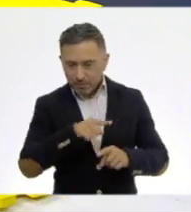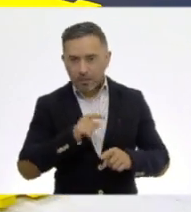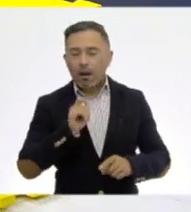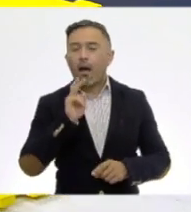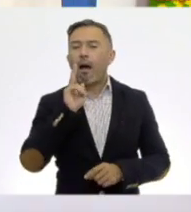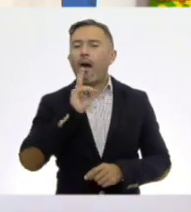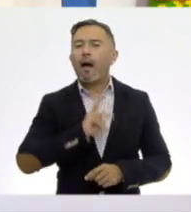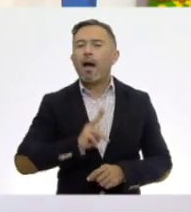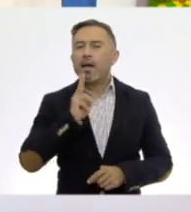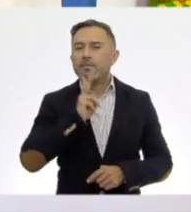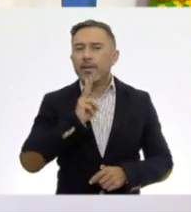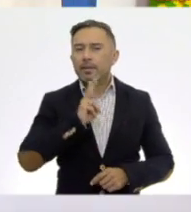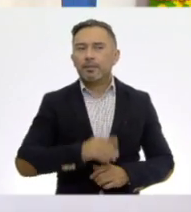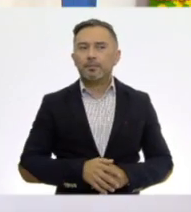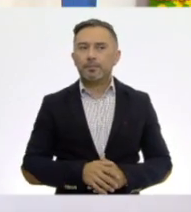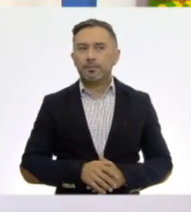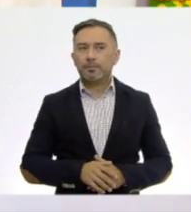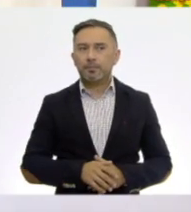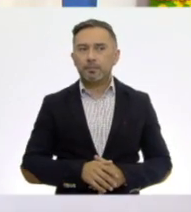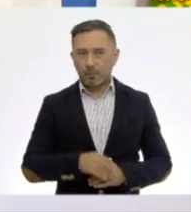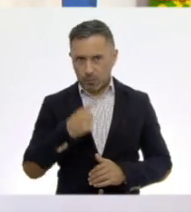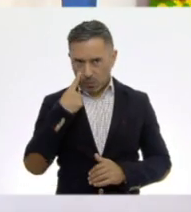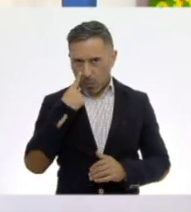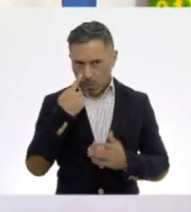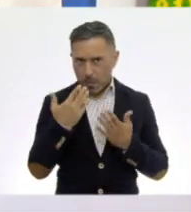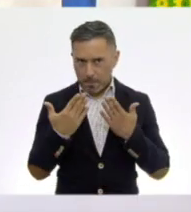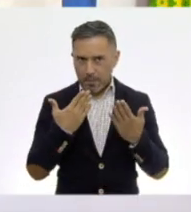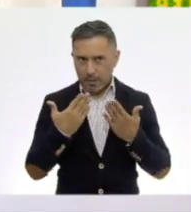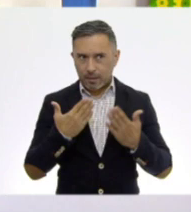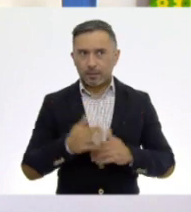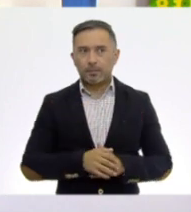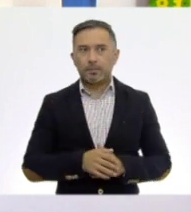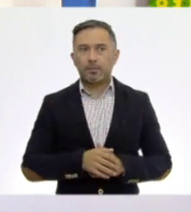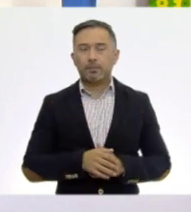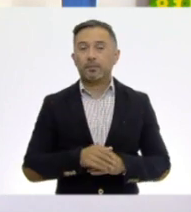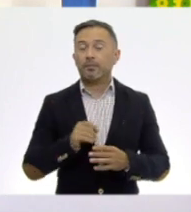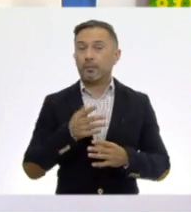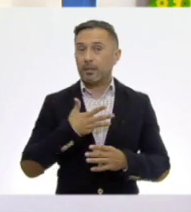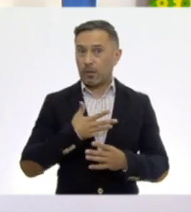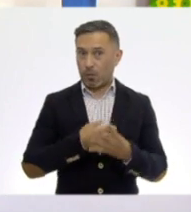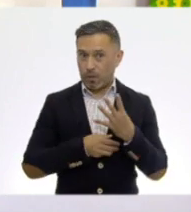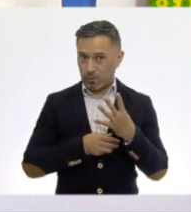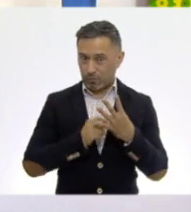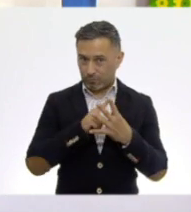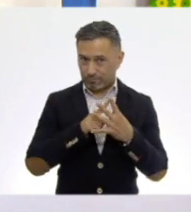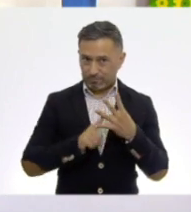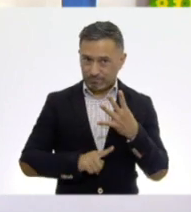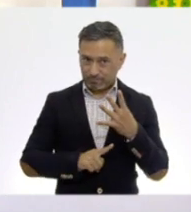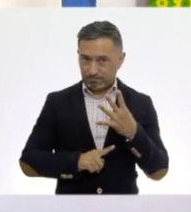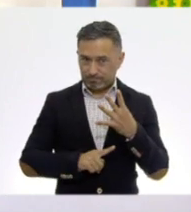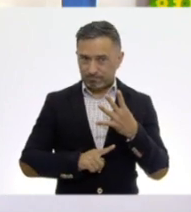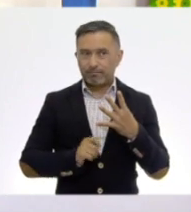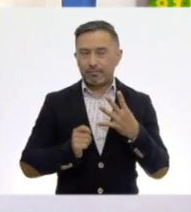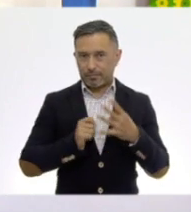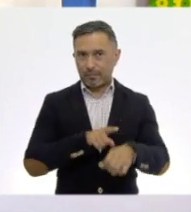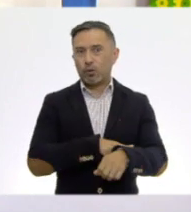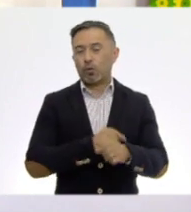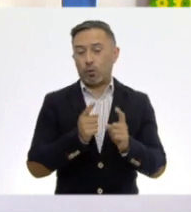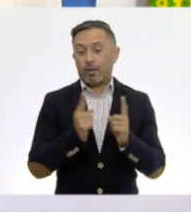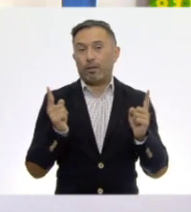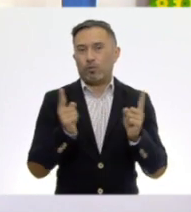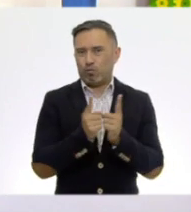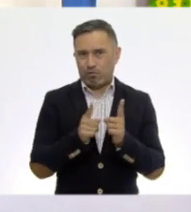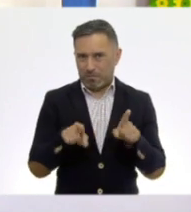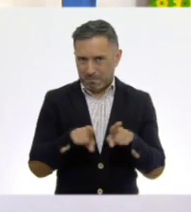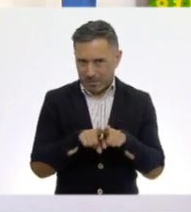vamos a ver, vamos a comparar. Estos cuatro tienen la misma longitud. Así